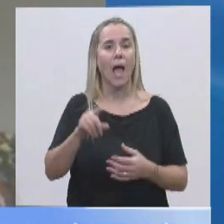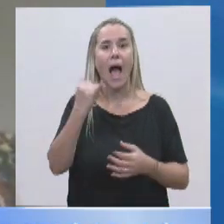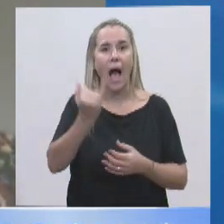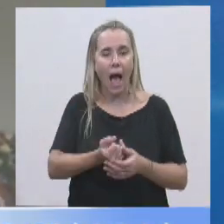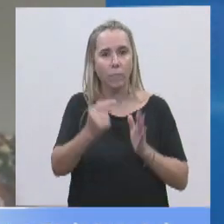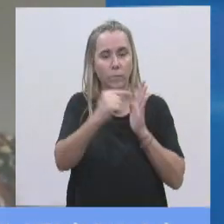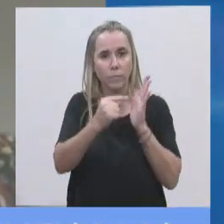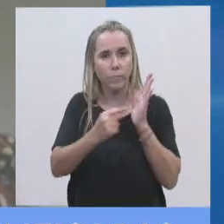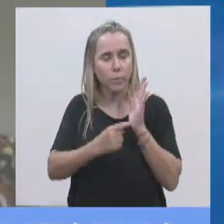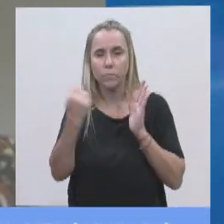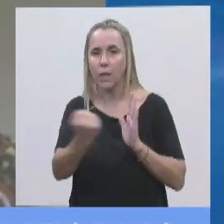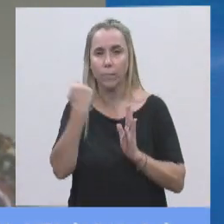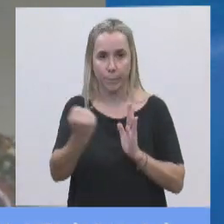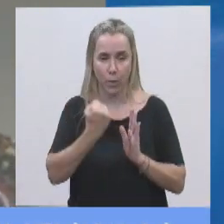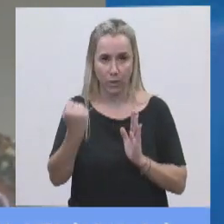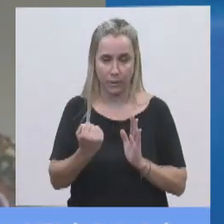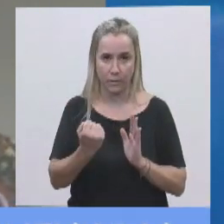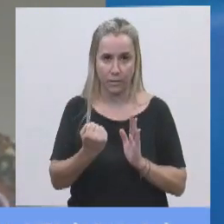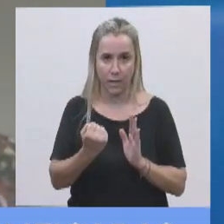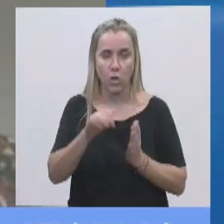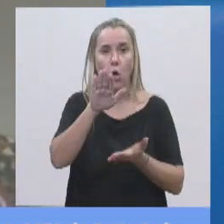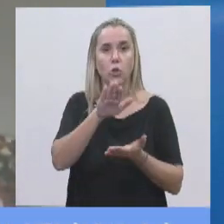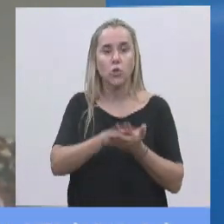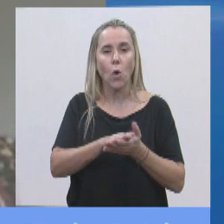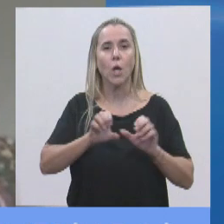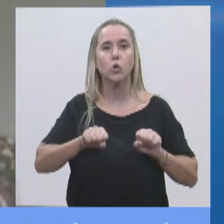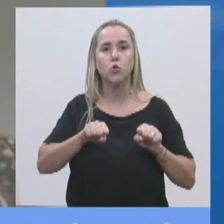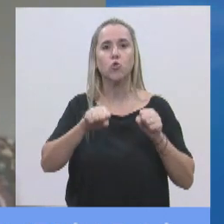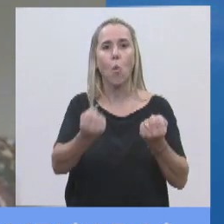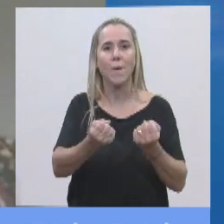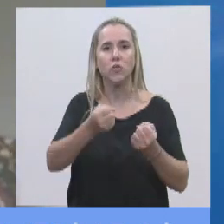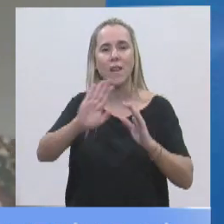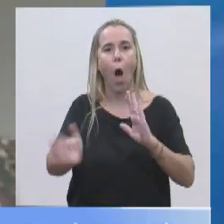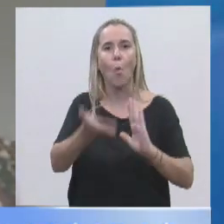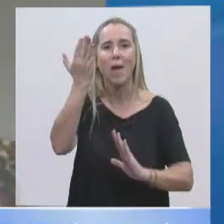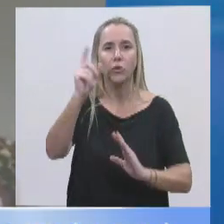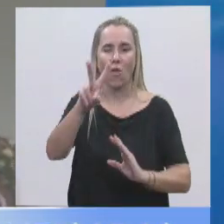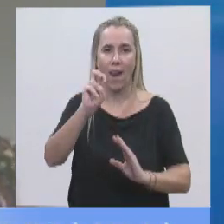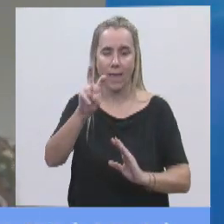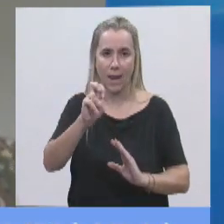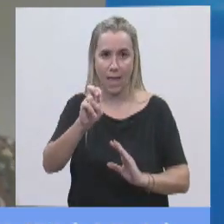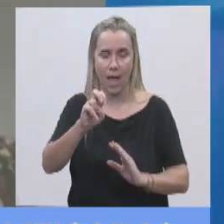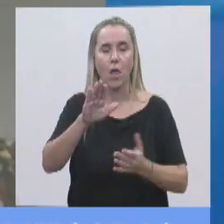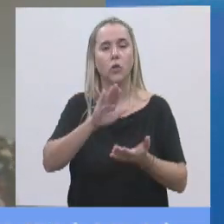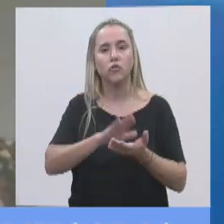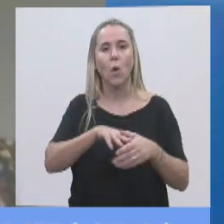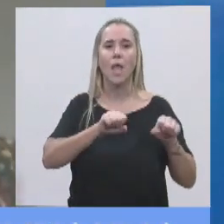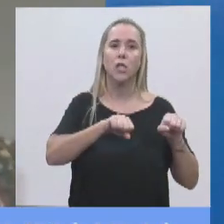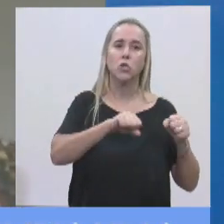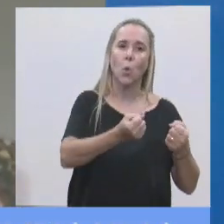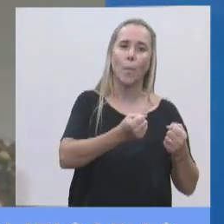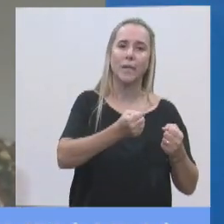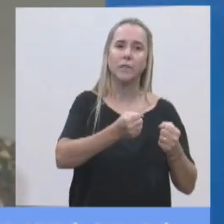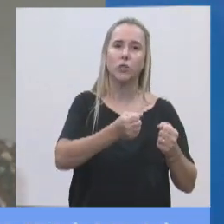medidas sumamente importantes sobre la suspensión de los aumentos de los alquileres, sobre la suspensión